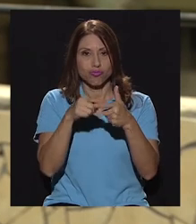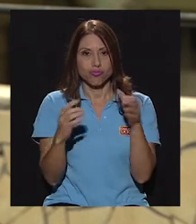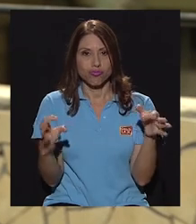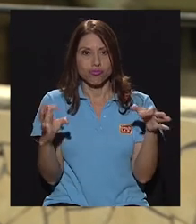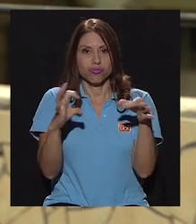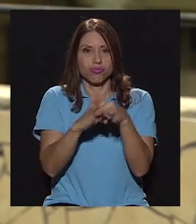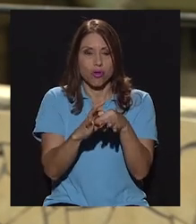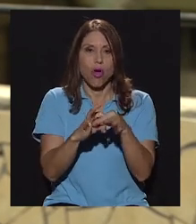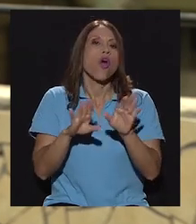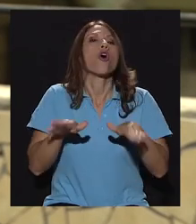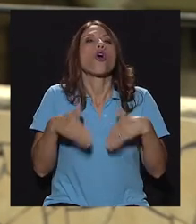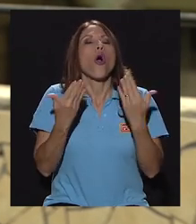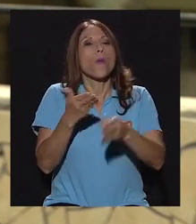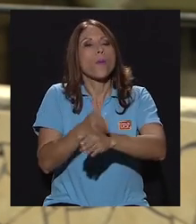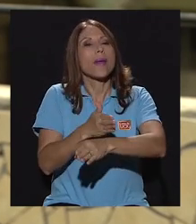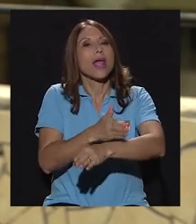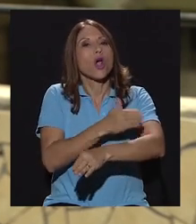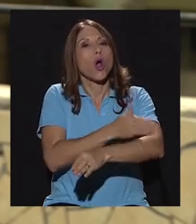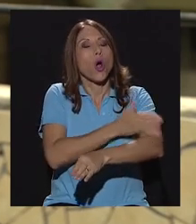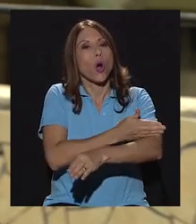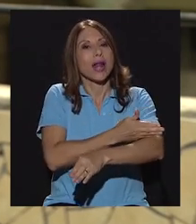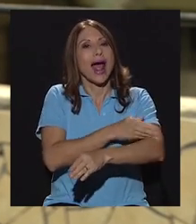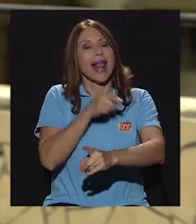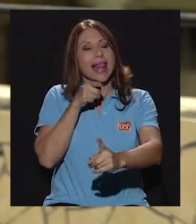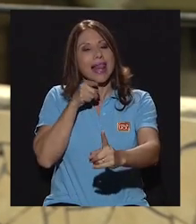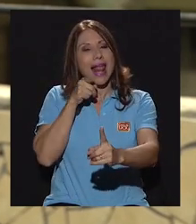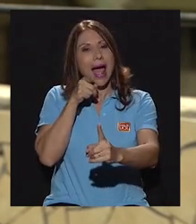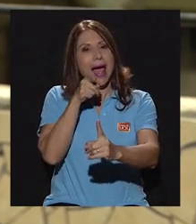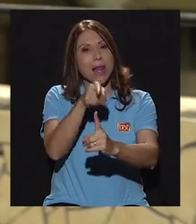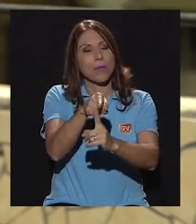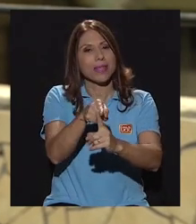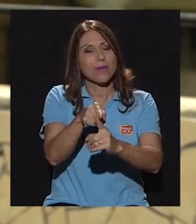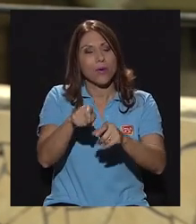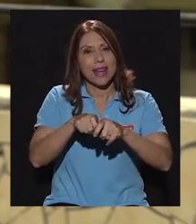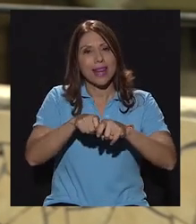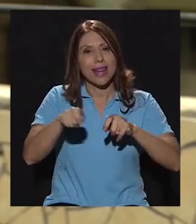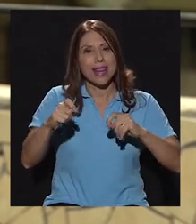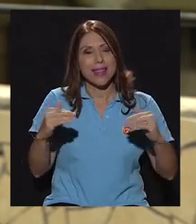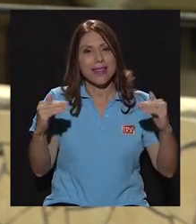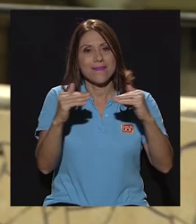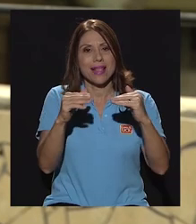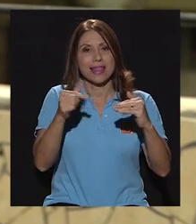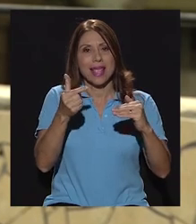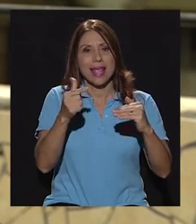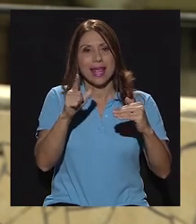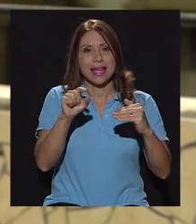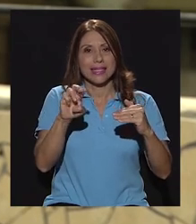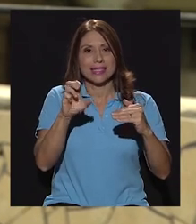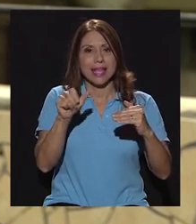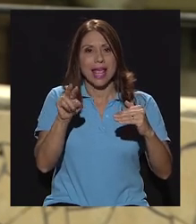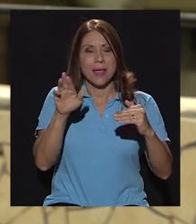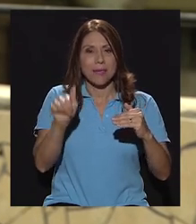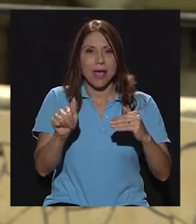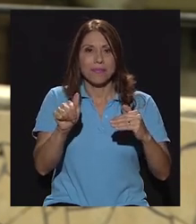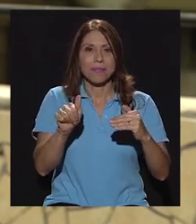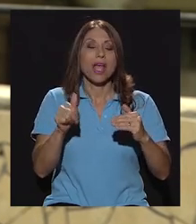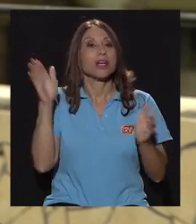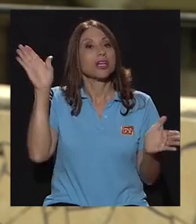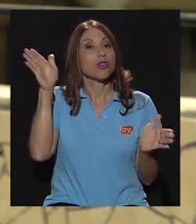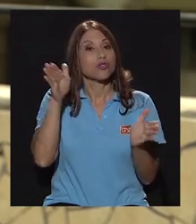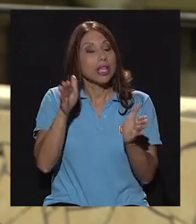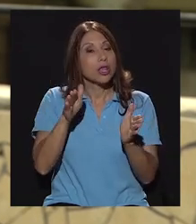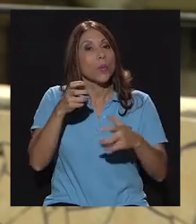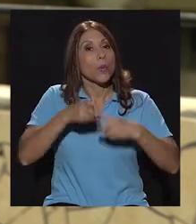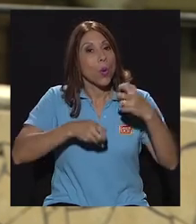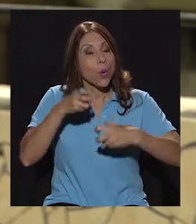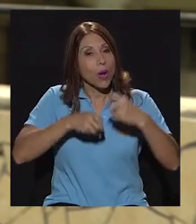entonces la meta glicémica en este grupo de pacientes, reduciendo de manera importante la complicación micro o